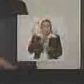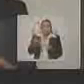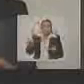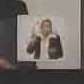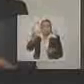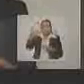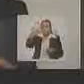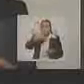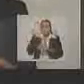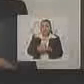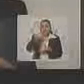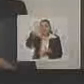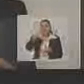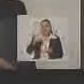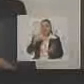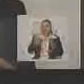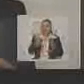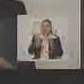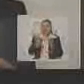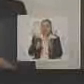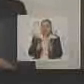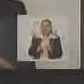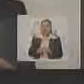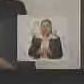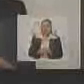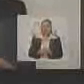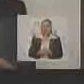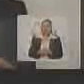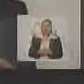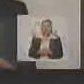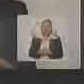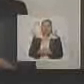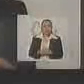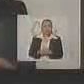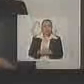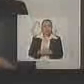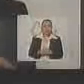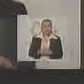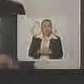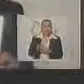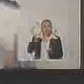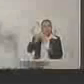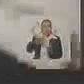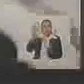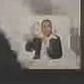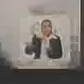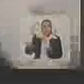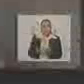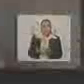Es hora de que los vecinos conozcan y confronten sus ocurrencias con mis propuestas. Muchas gracias.